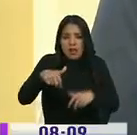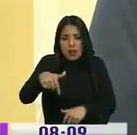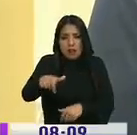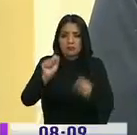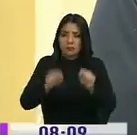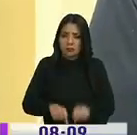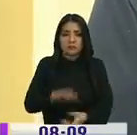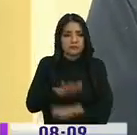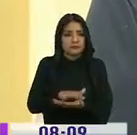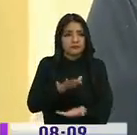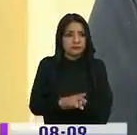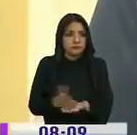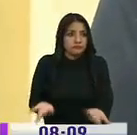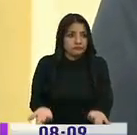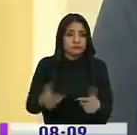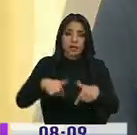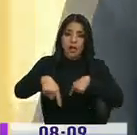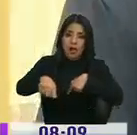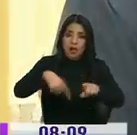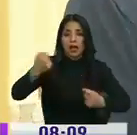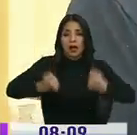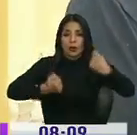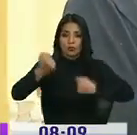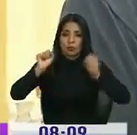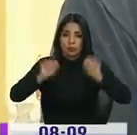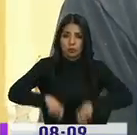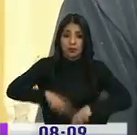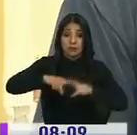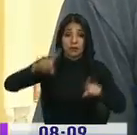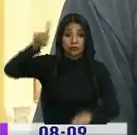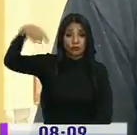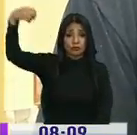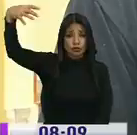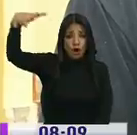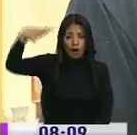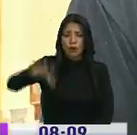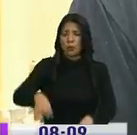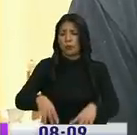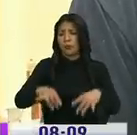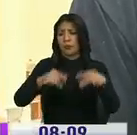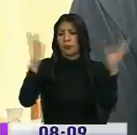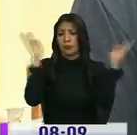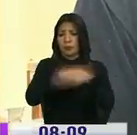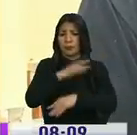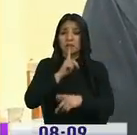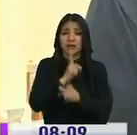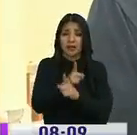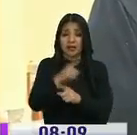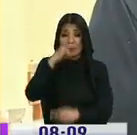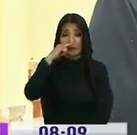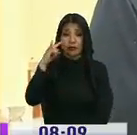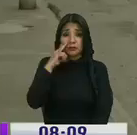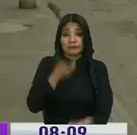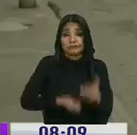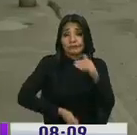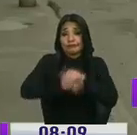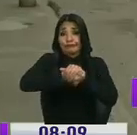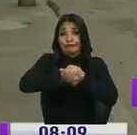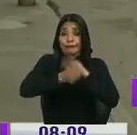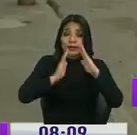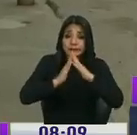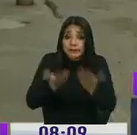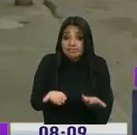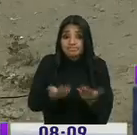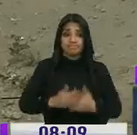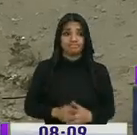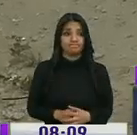tranquilamente y circular con oscar cuando es del sol y el polvo aquí es plana se pasan los niños encerrados una de las